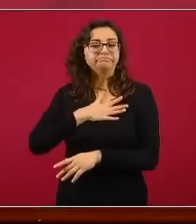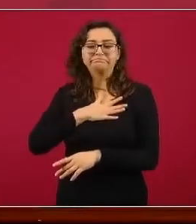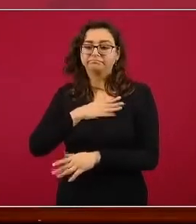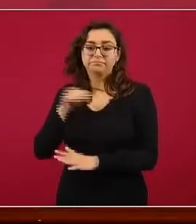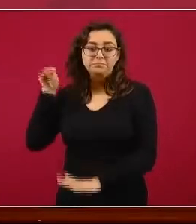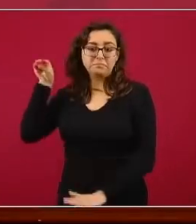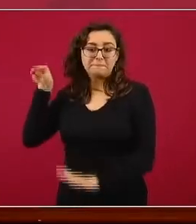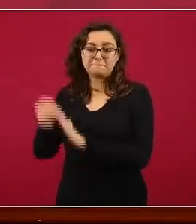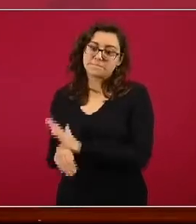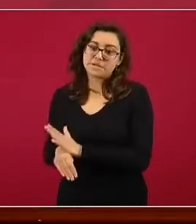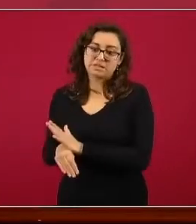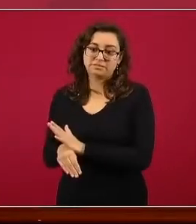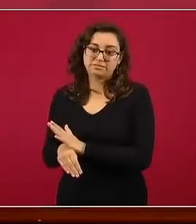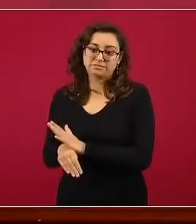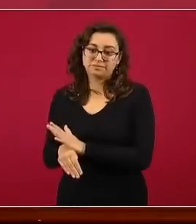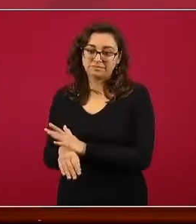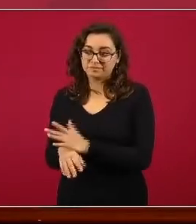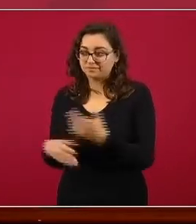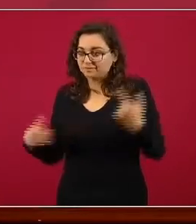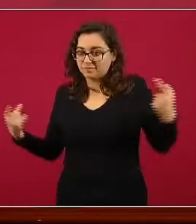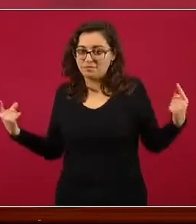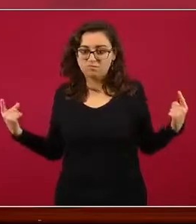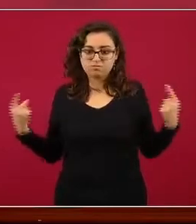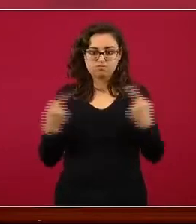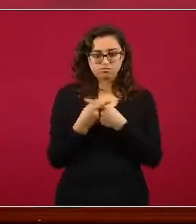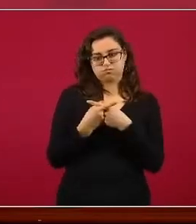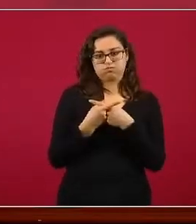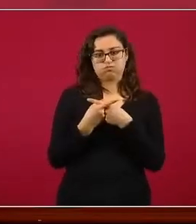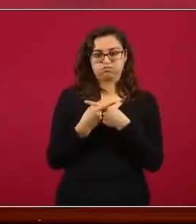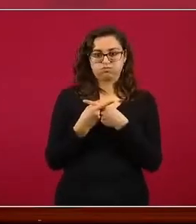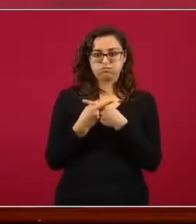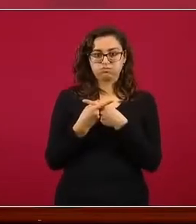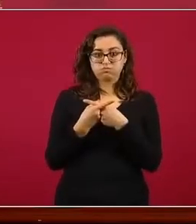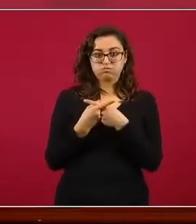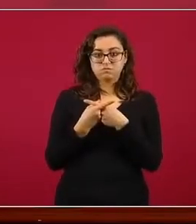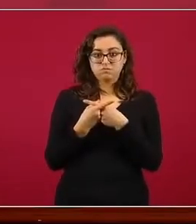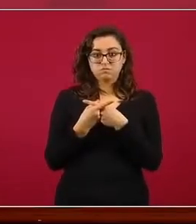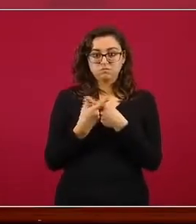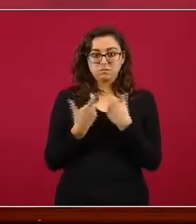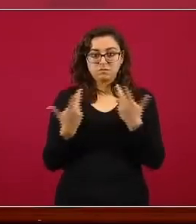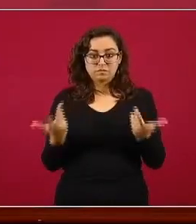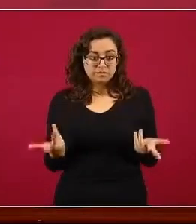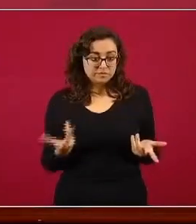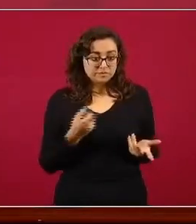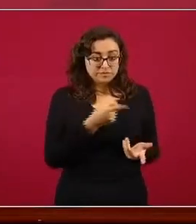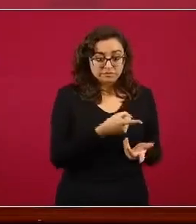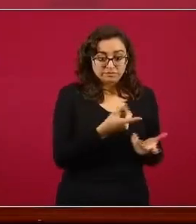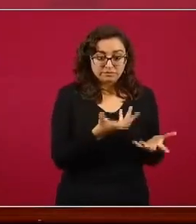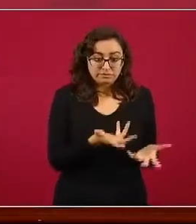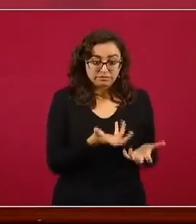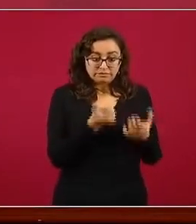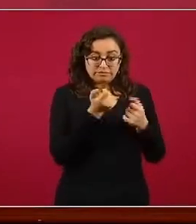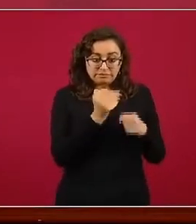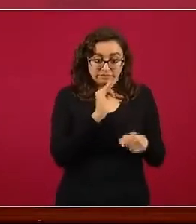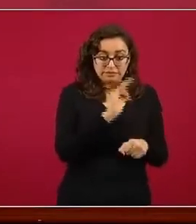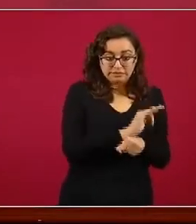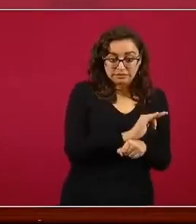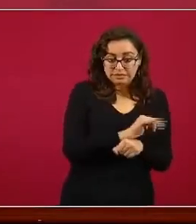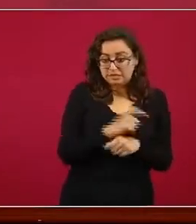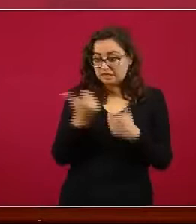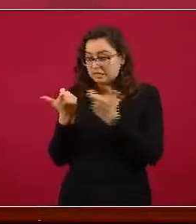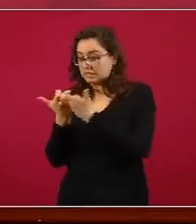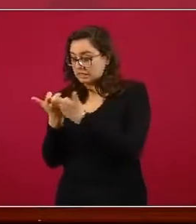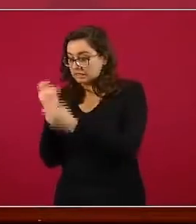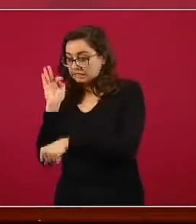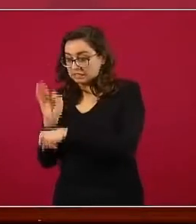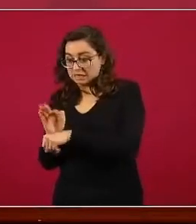Estos dos elementos entran en contradicción. Cuando usted señala cómo hacer esto sin afectar la economía,